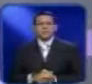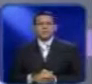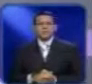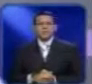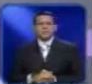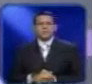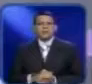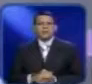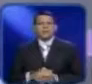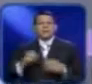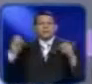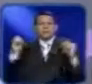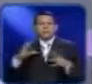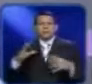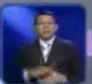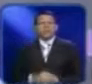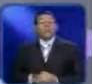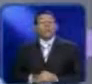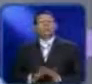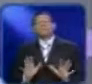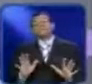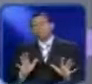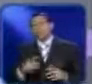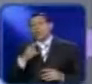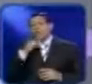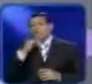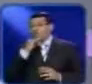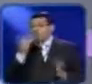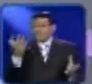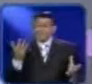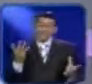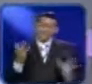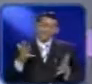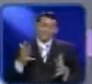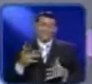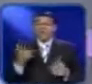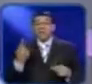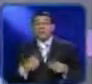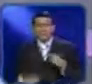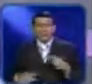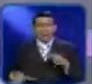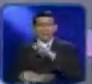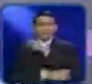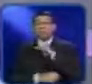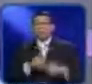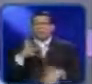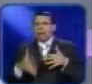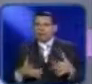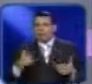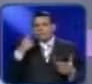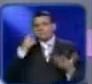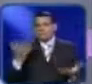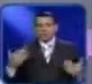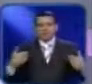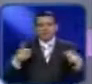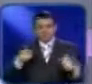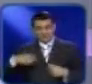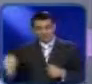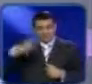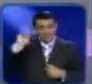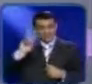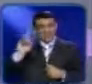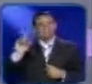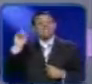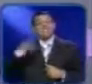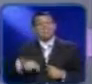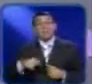Bueno, por fin. Ahora vamos a contarles una noticia no tan agradable, y es que la hampa reinante en nuestro país no solo nos afecta a nosotros los venezolanos, sino